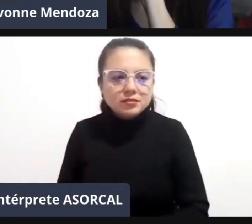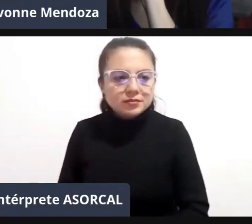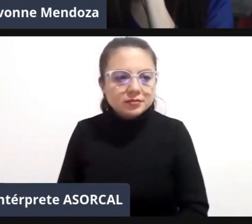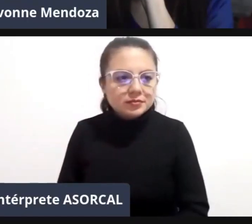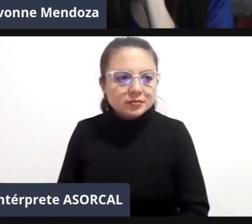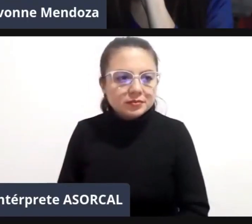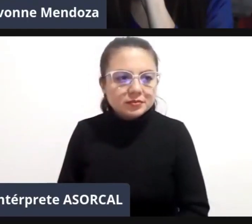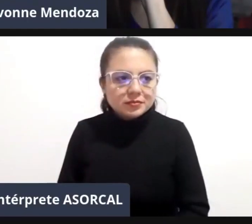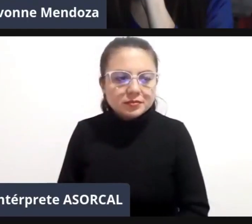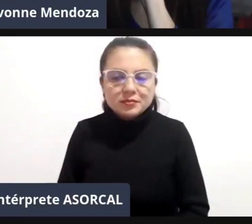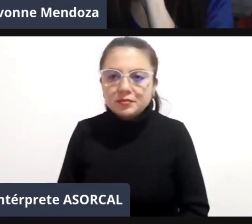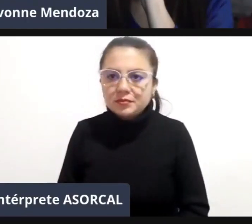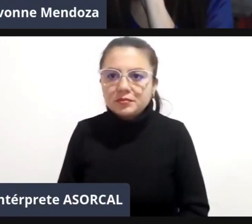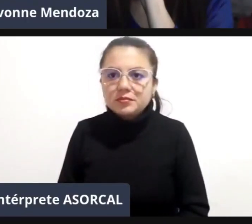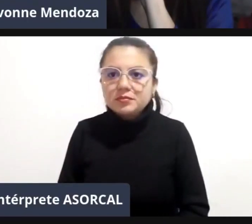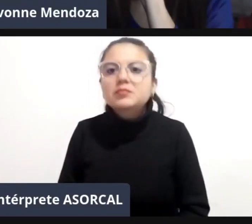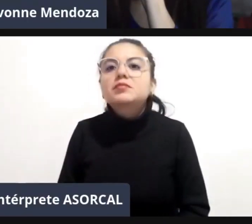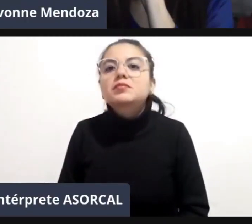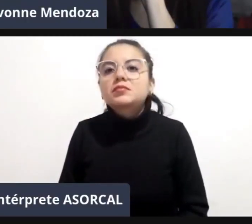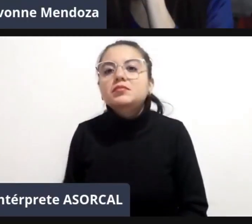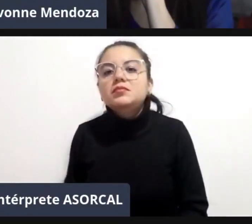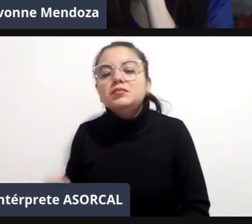Hay de pronto una última